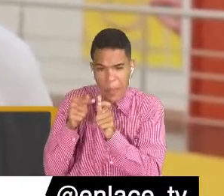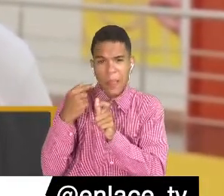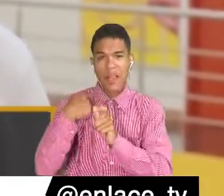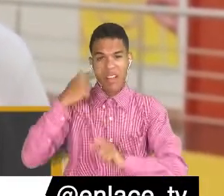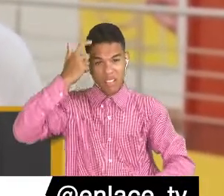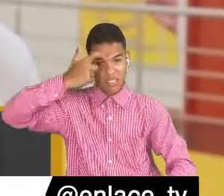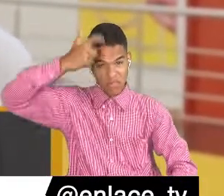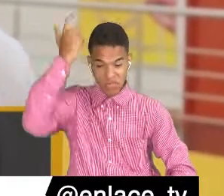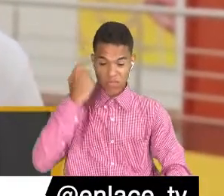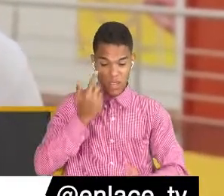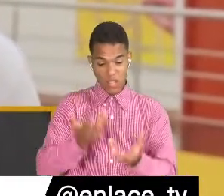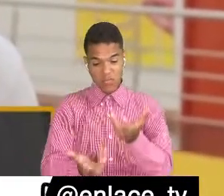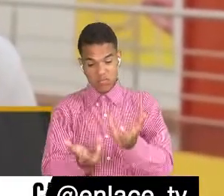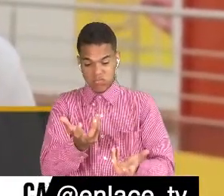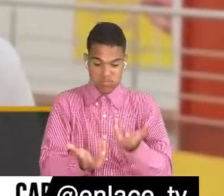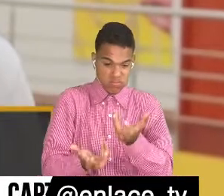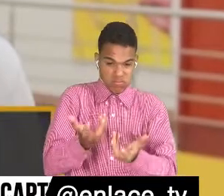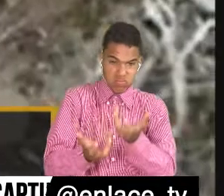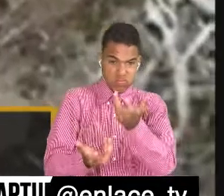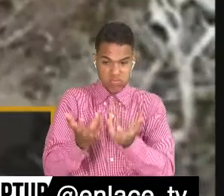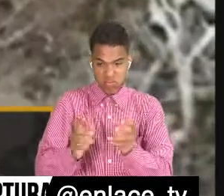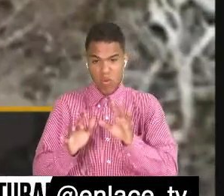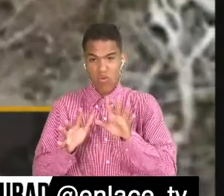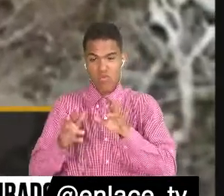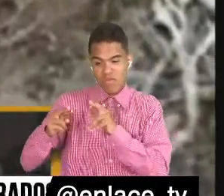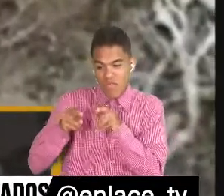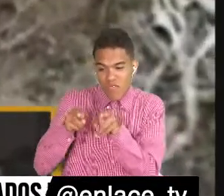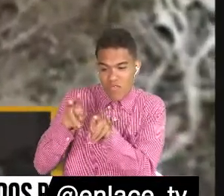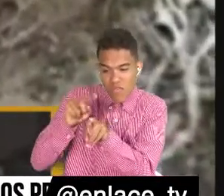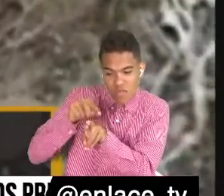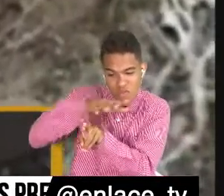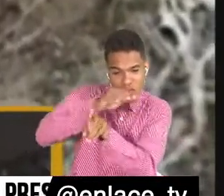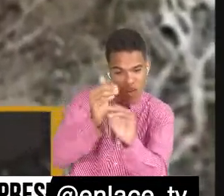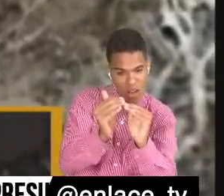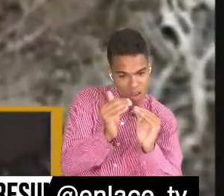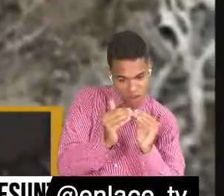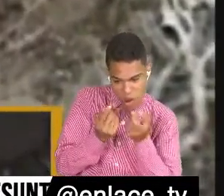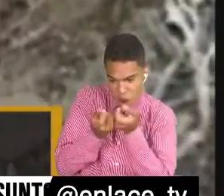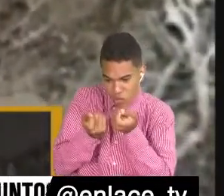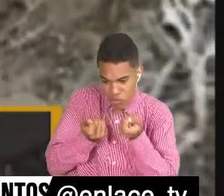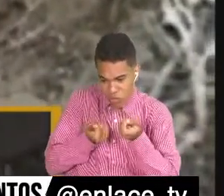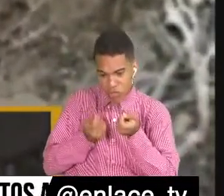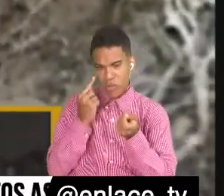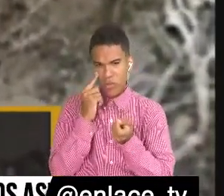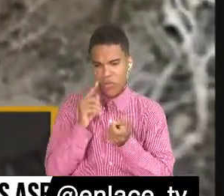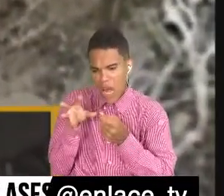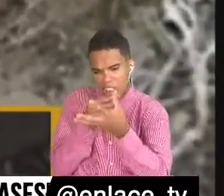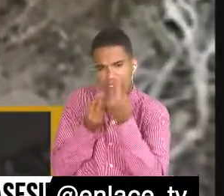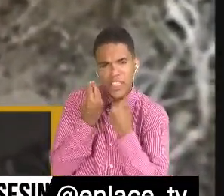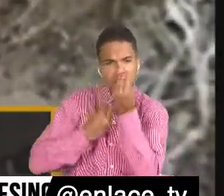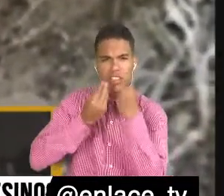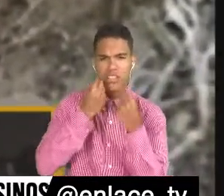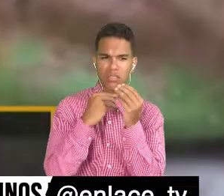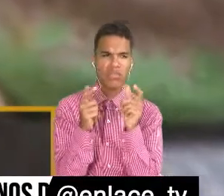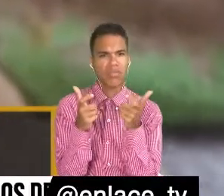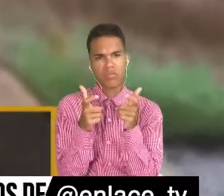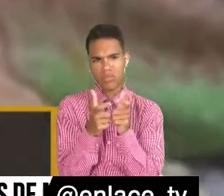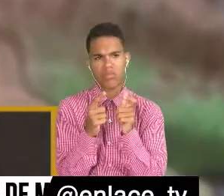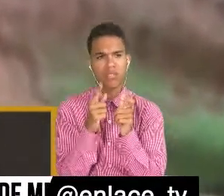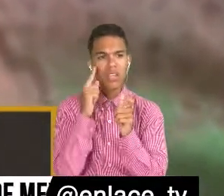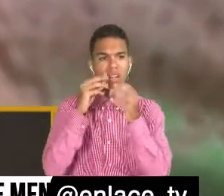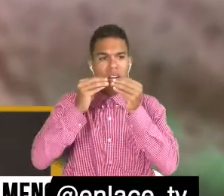especialmente en esta gastronomía ribereña. La comercialización de la carne y huevos de estas especies incide en su